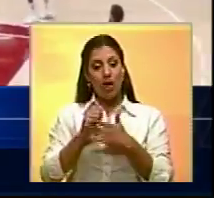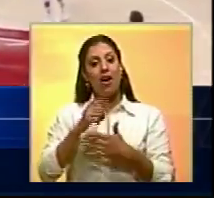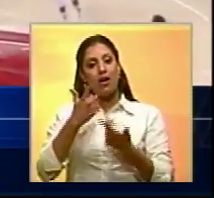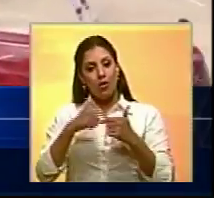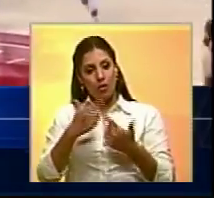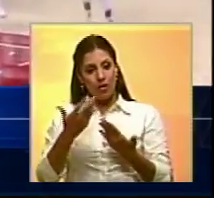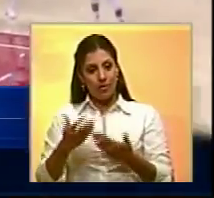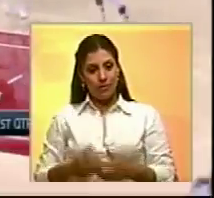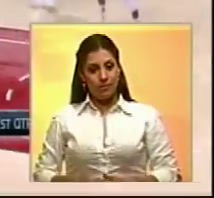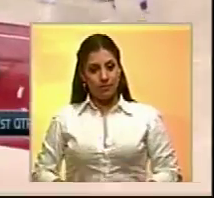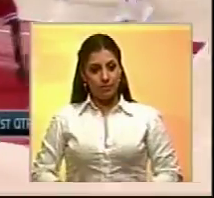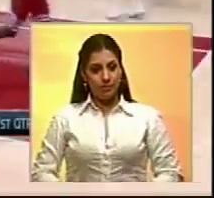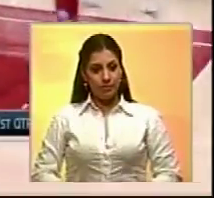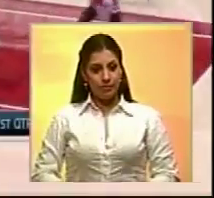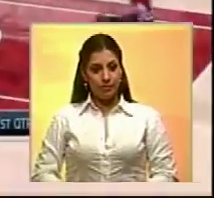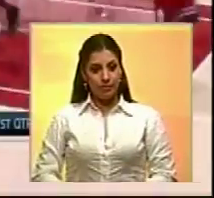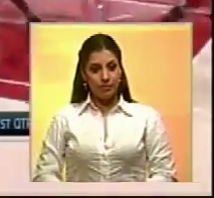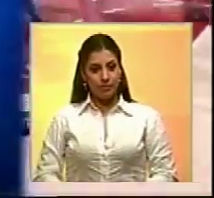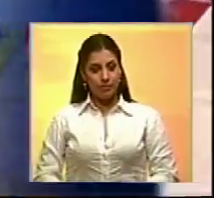causa astada.